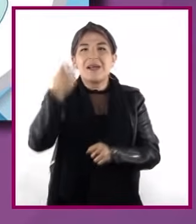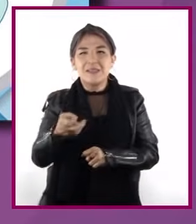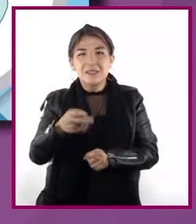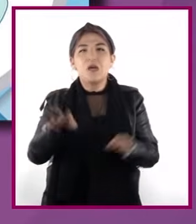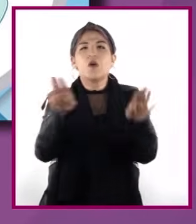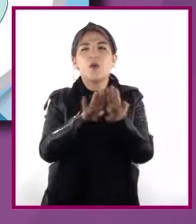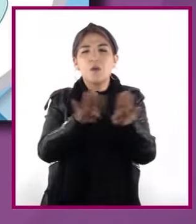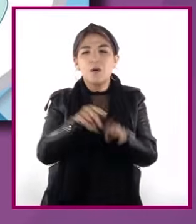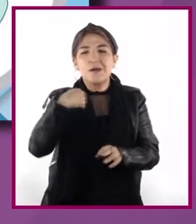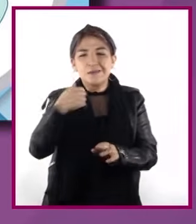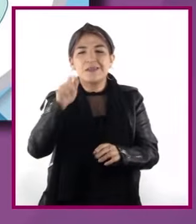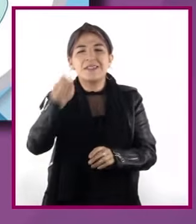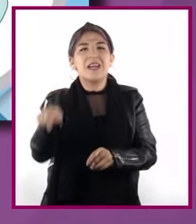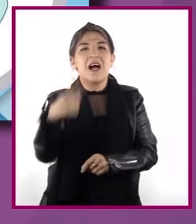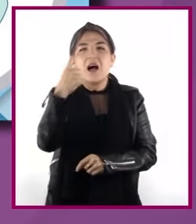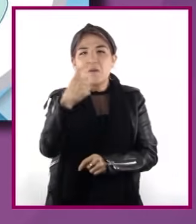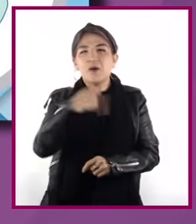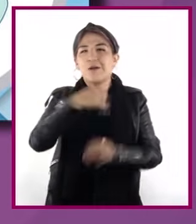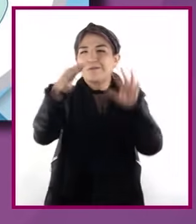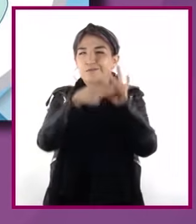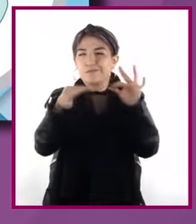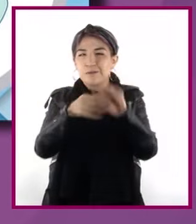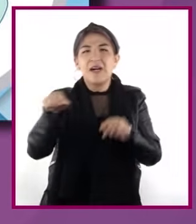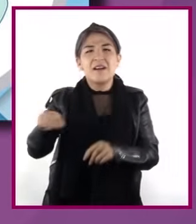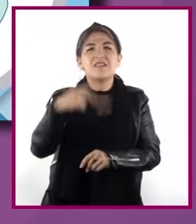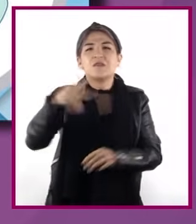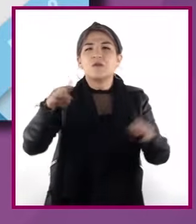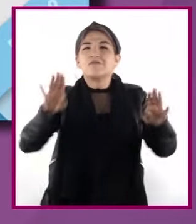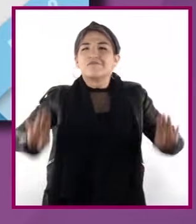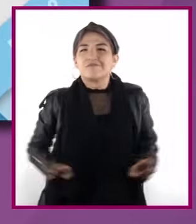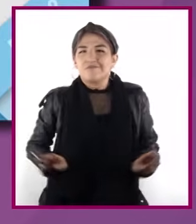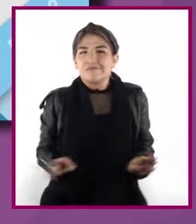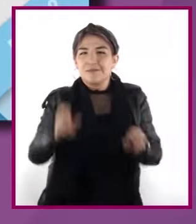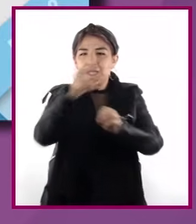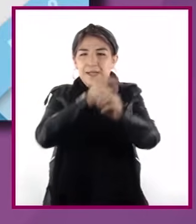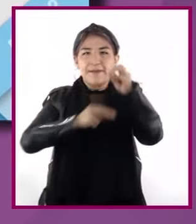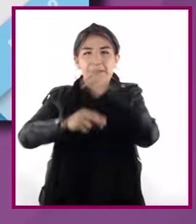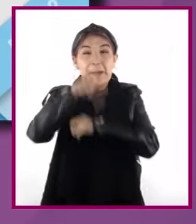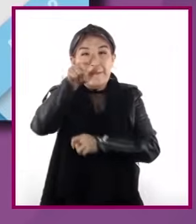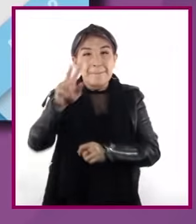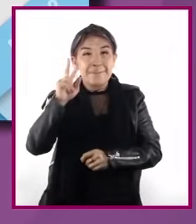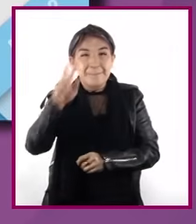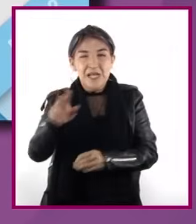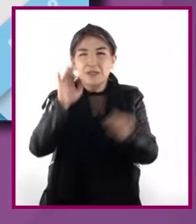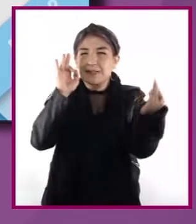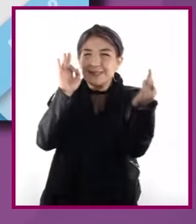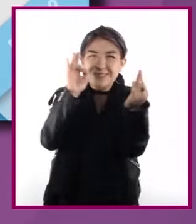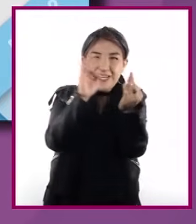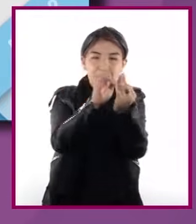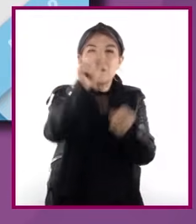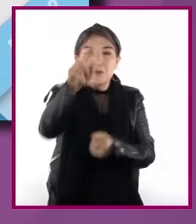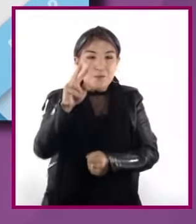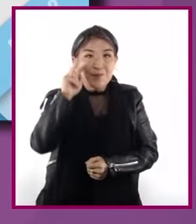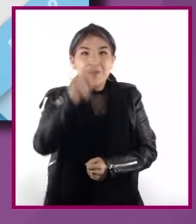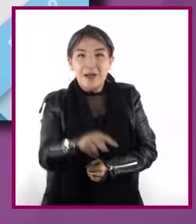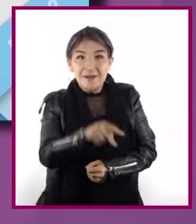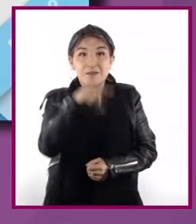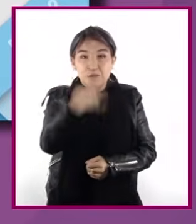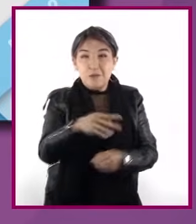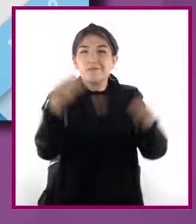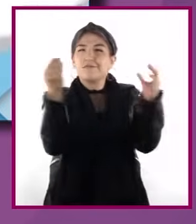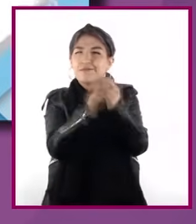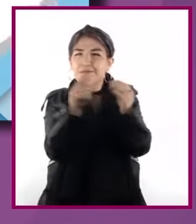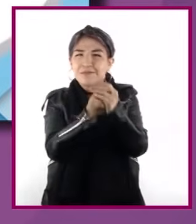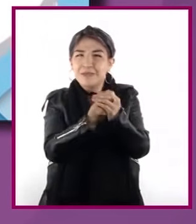a conocer el estado de agregación de mis partículas. Mírenme más de cerca y verán que mis